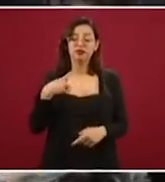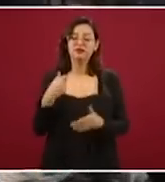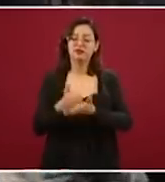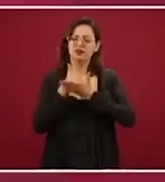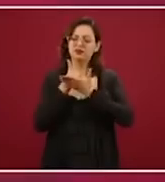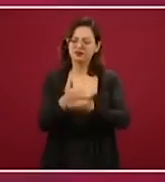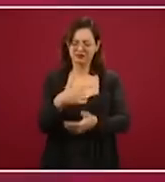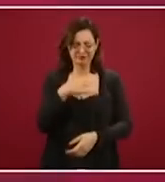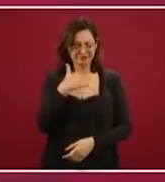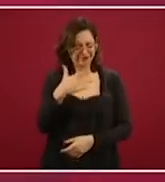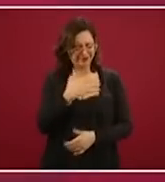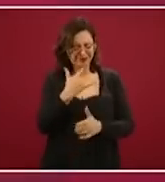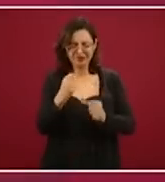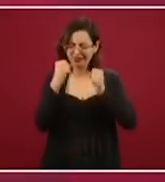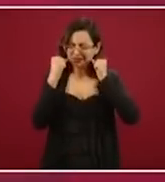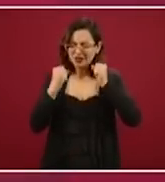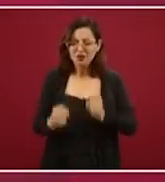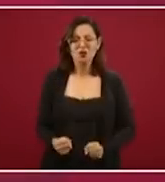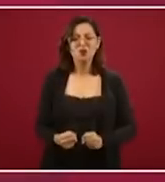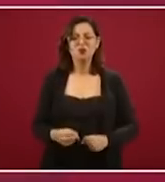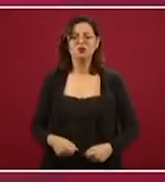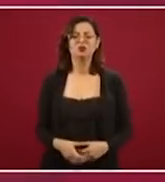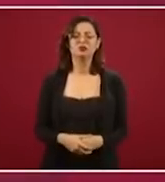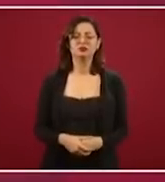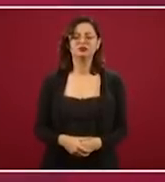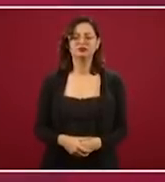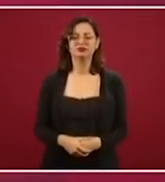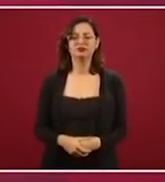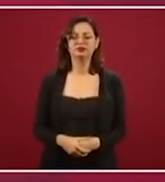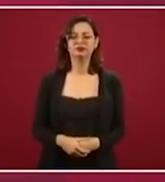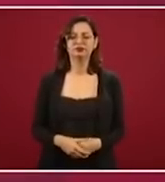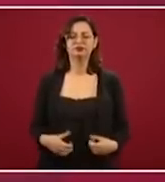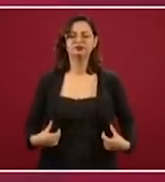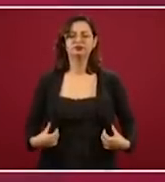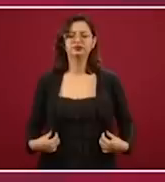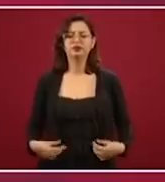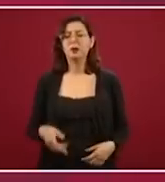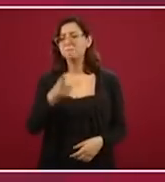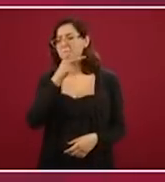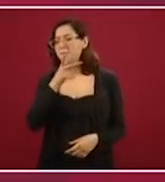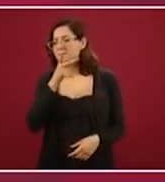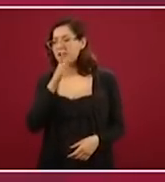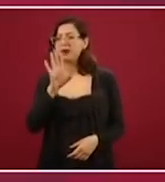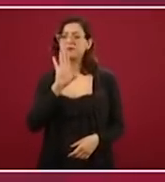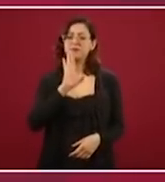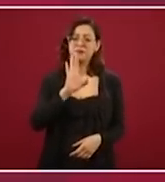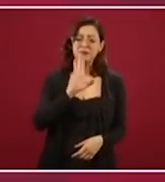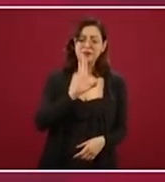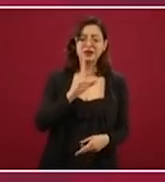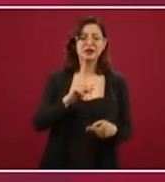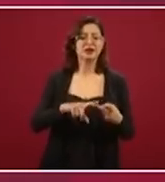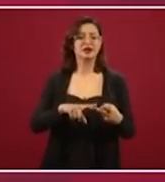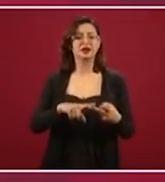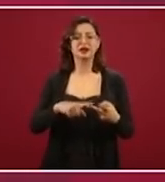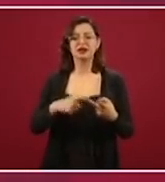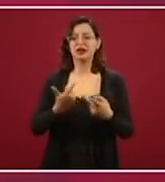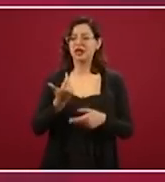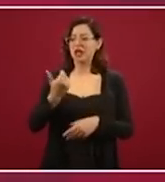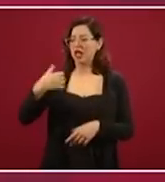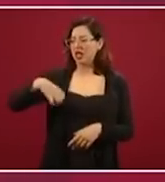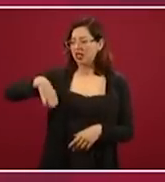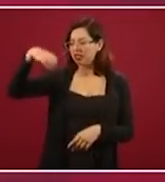Estoy seguro, nos van a ayudar los padres de familia, nos van a ayudar los